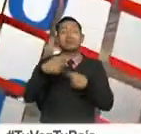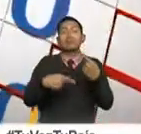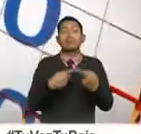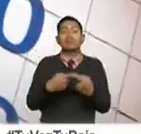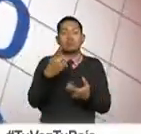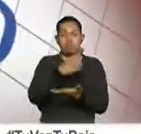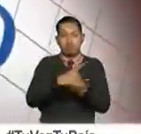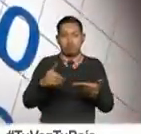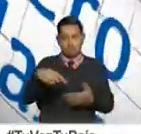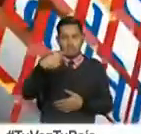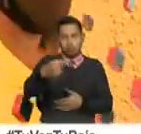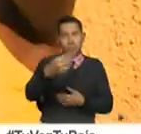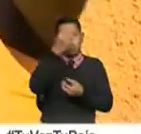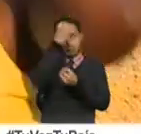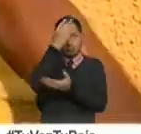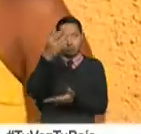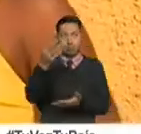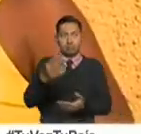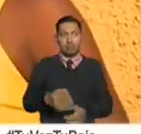viene.